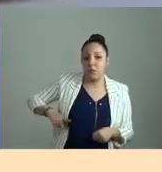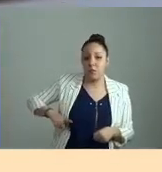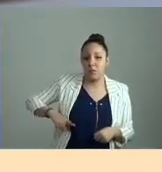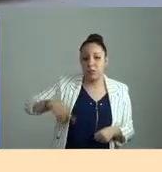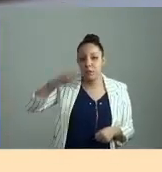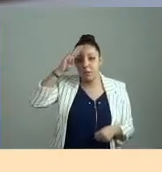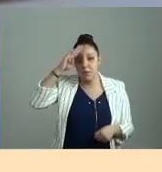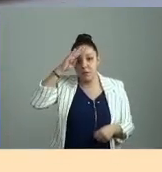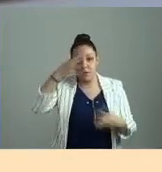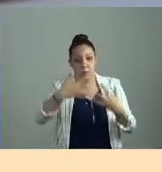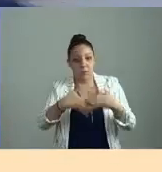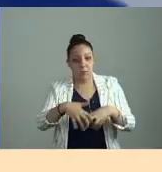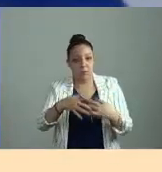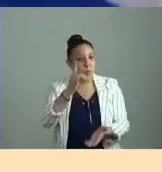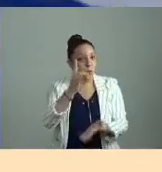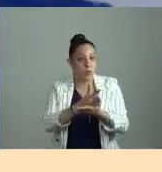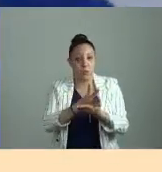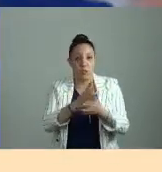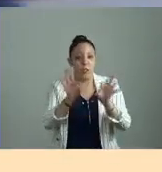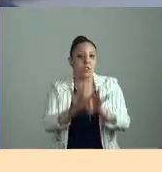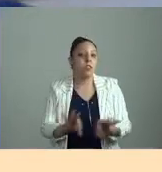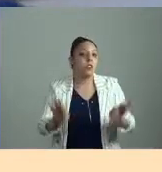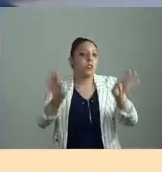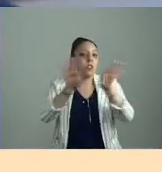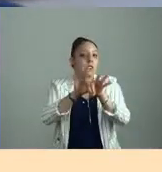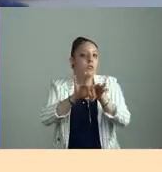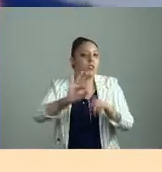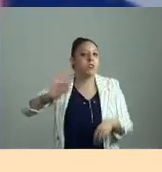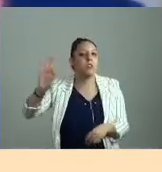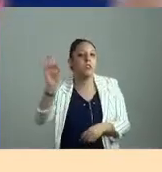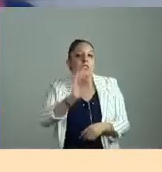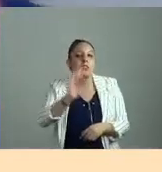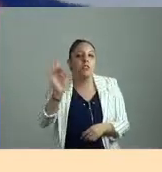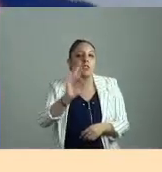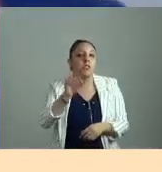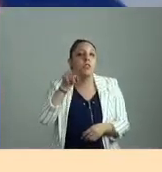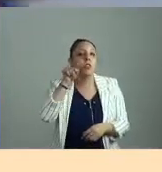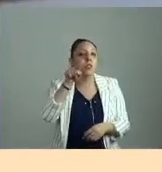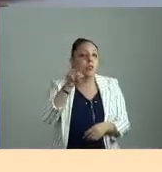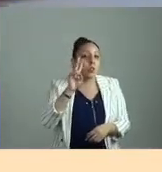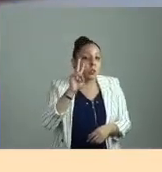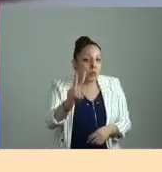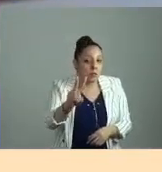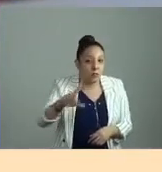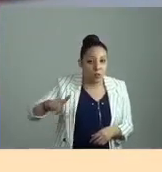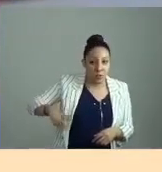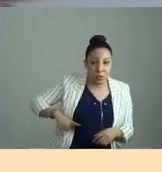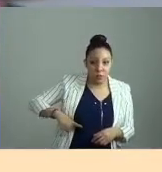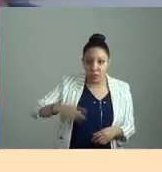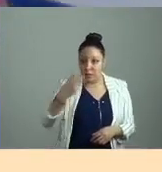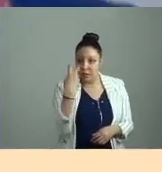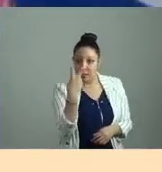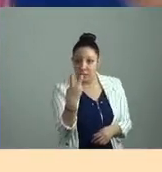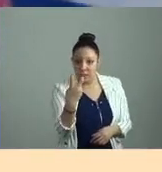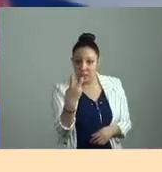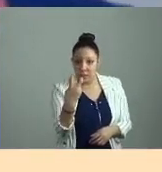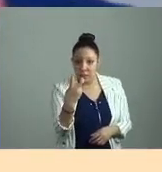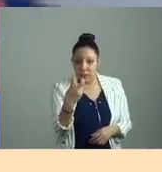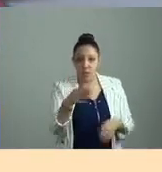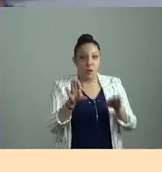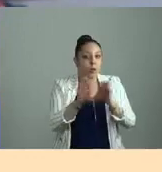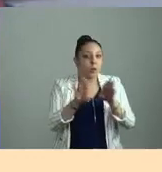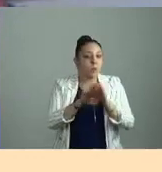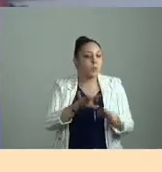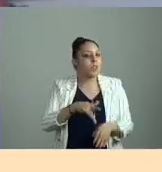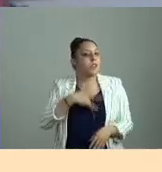proletariado no ha visto que el capitalismo producción de desigualdades que en toda